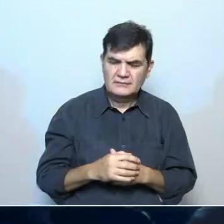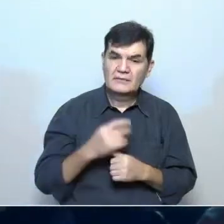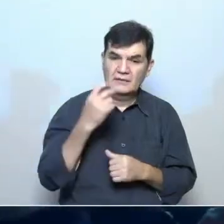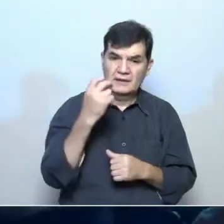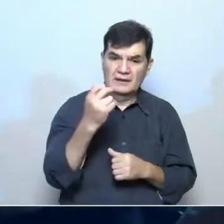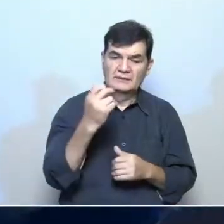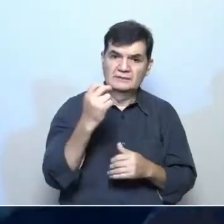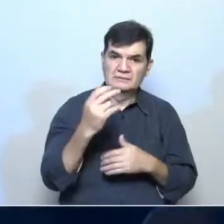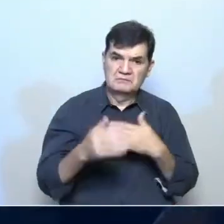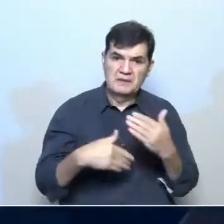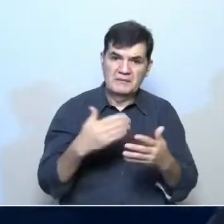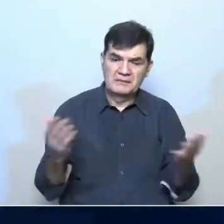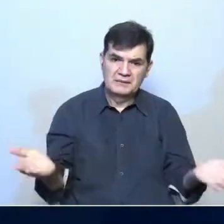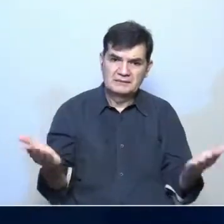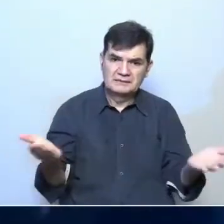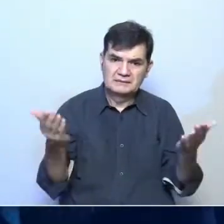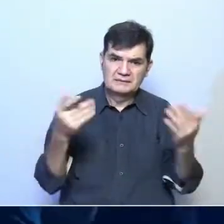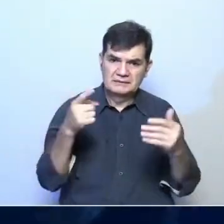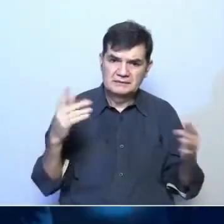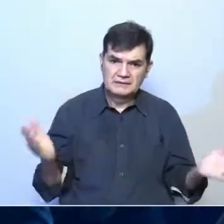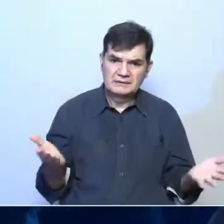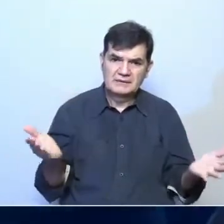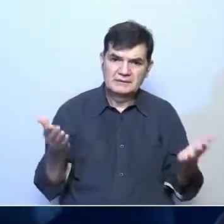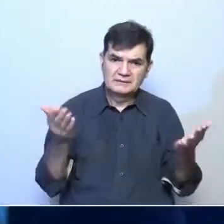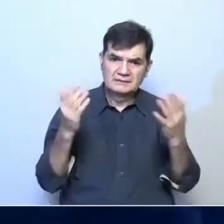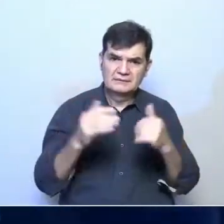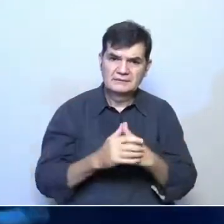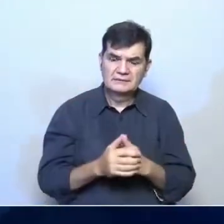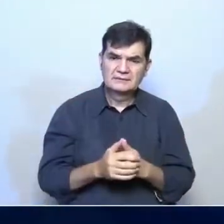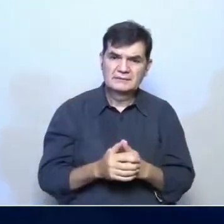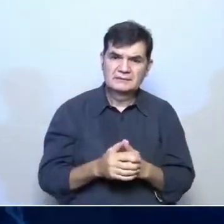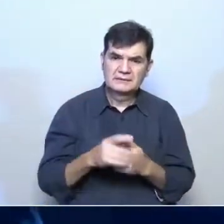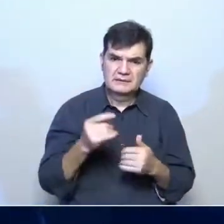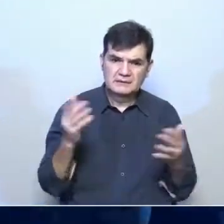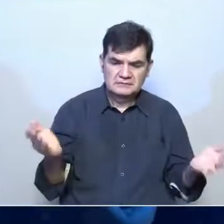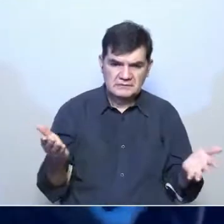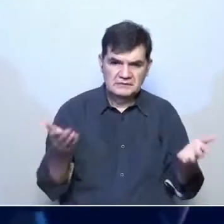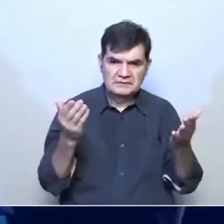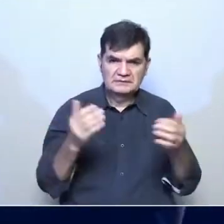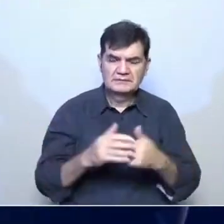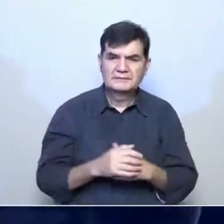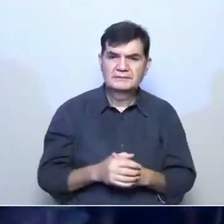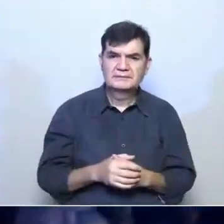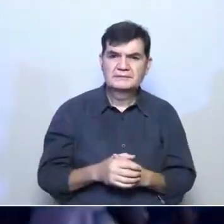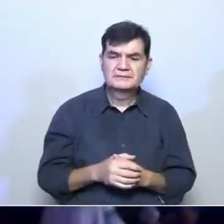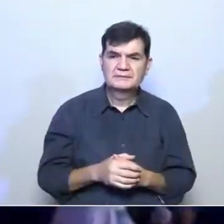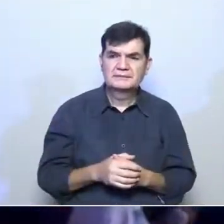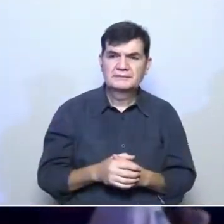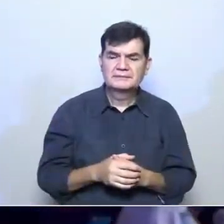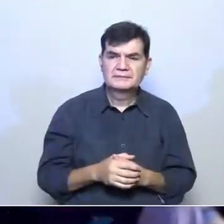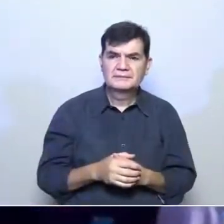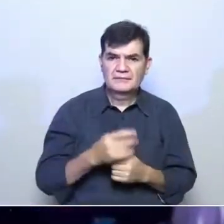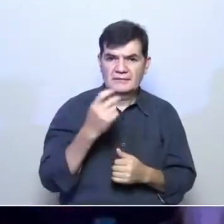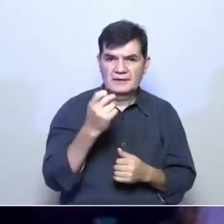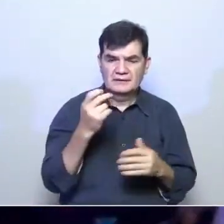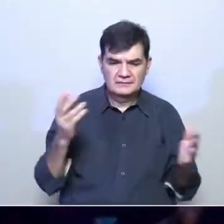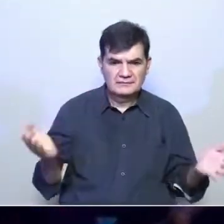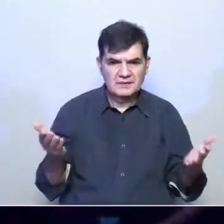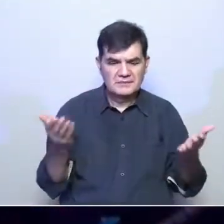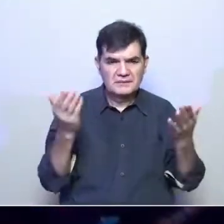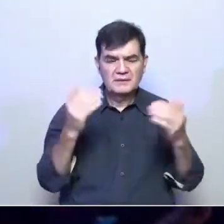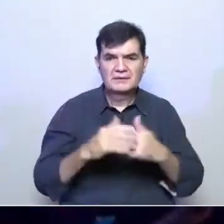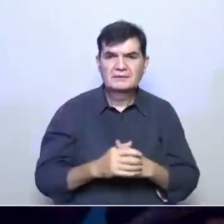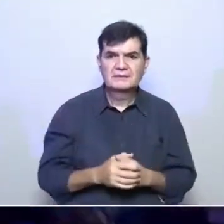Eso es, vamos, vamos, vamos, vamos, vamos, vamos, vamos, vamos, vamos, vamos, vamos. Eso es, eso es, eso